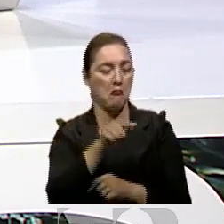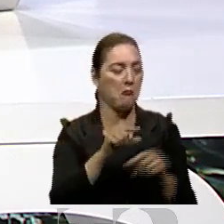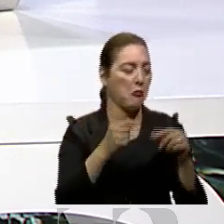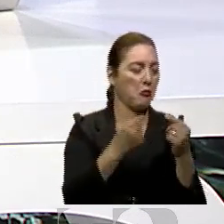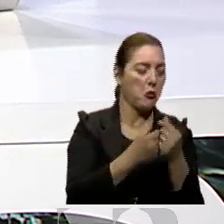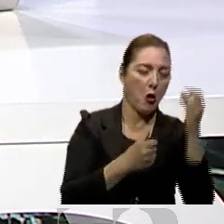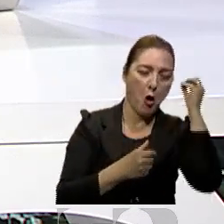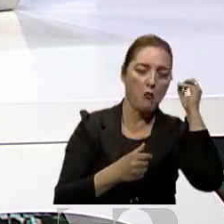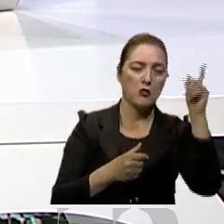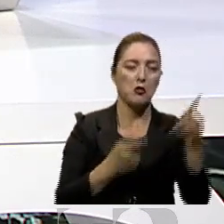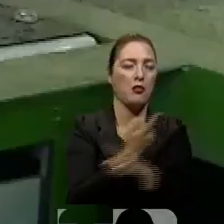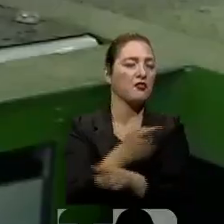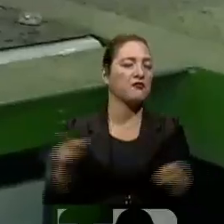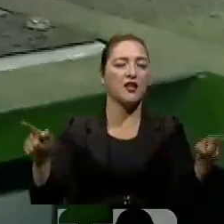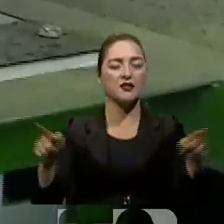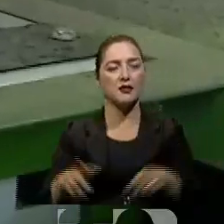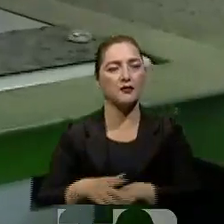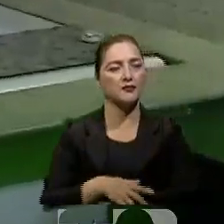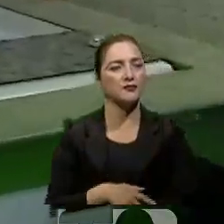siguiente reportaje.